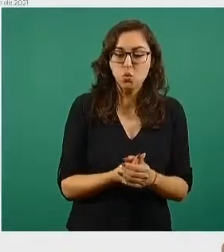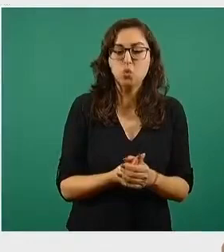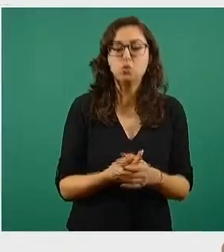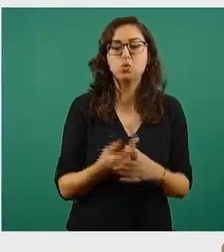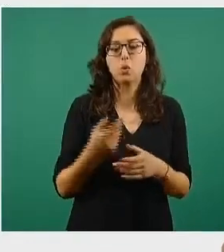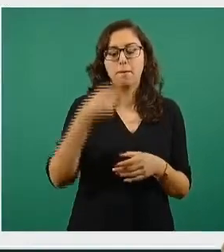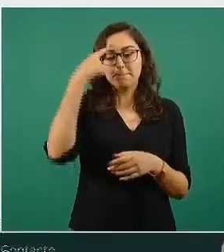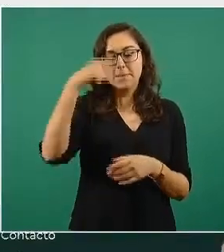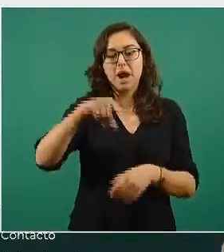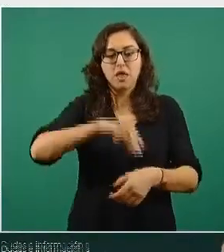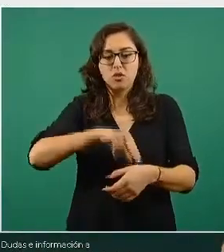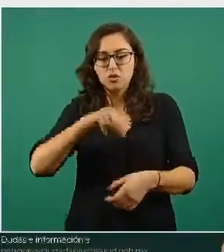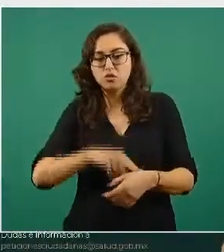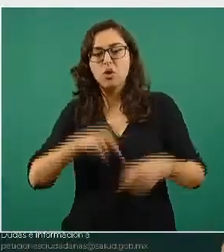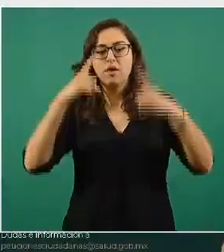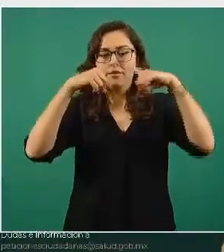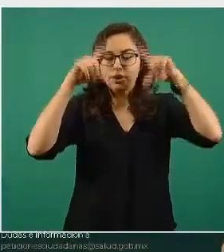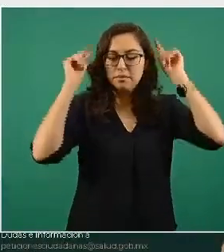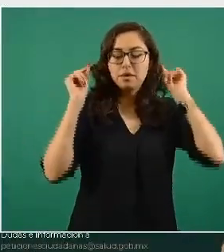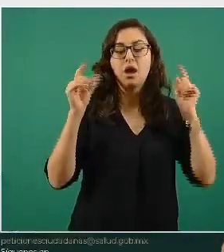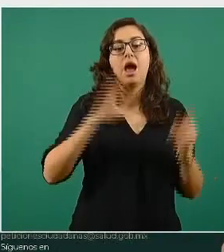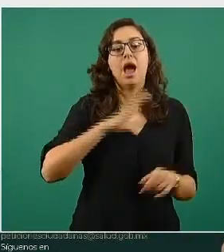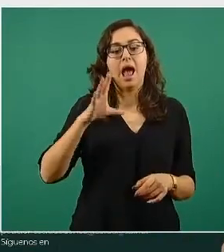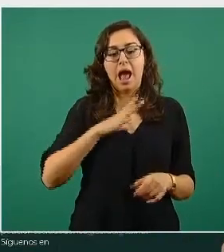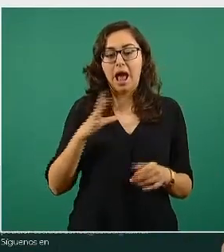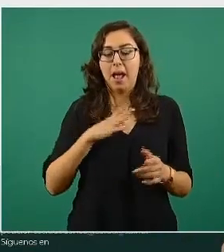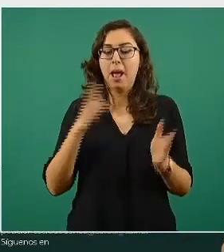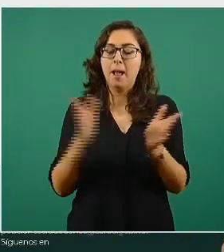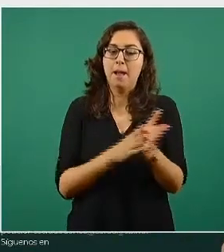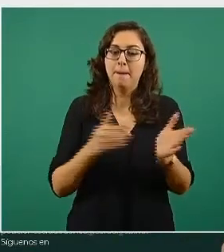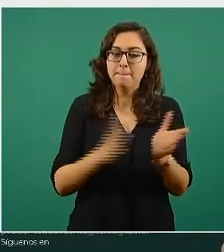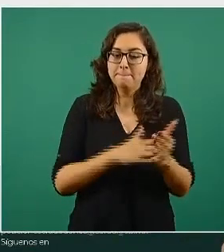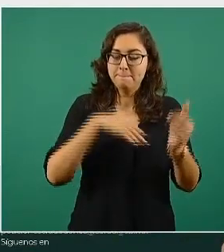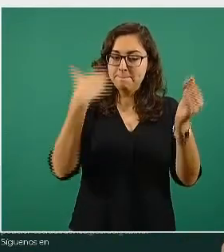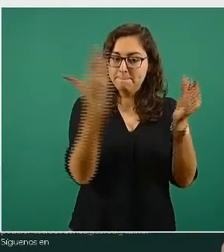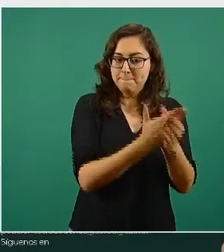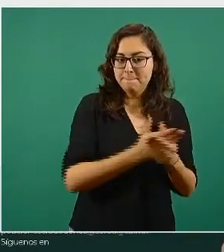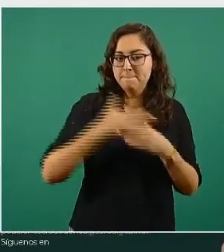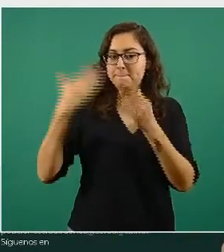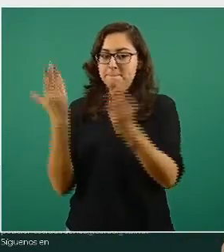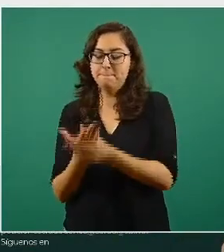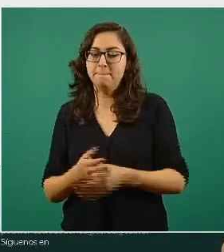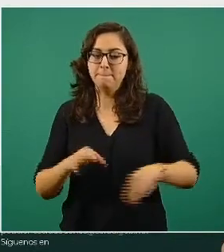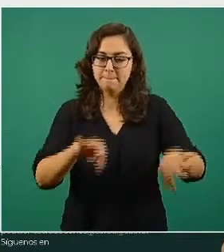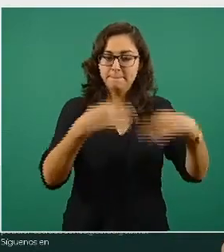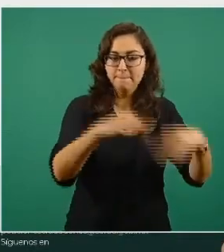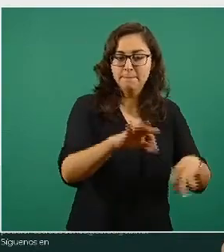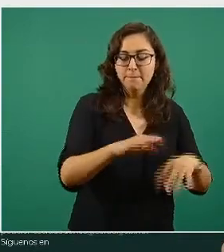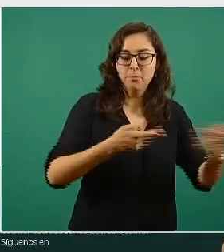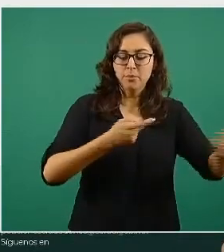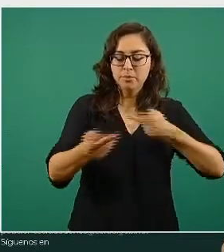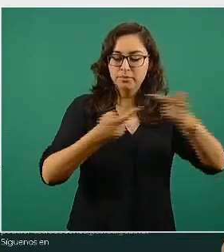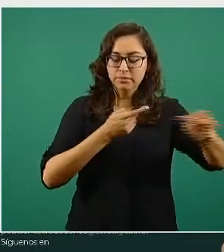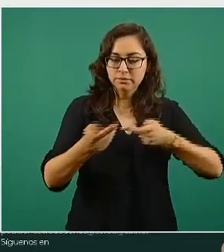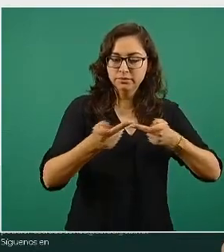de la salud, tenemos la documentación, la política nacional que se va a estar actualizando